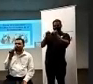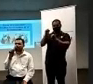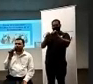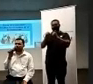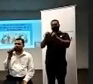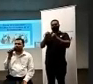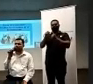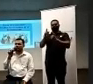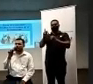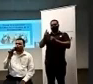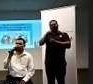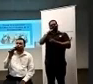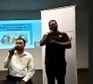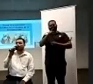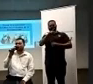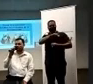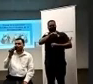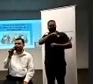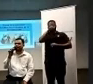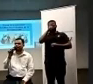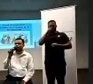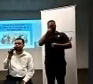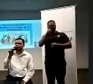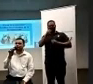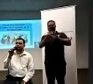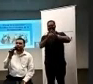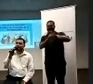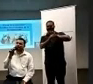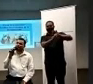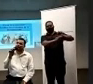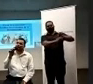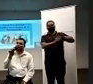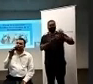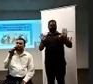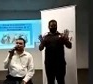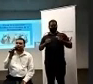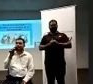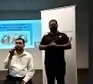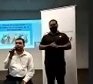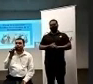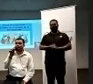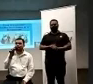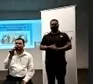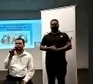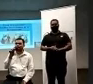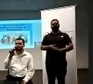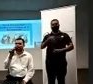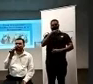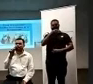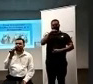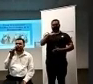discapacidad. No hubo nunca un proyecto de tenerle presente a la persona con